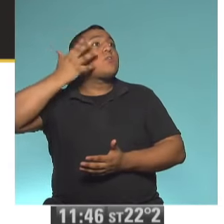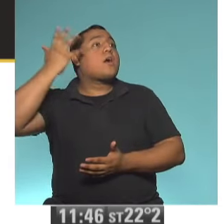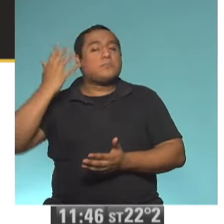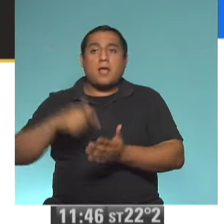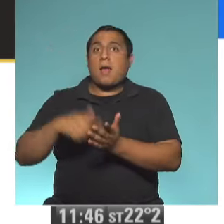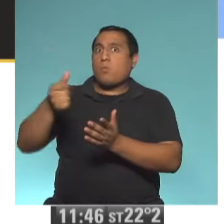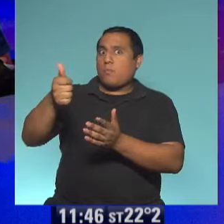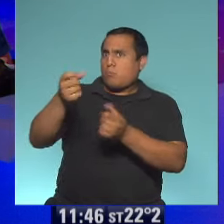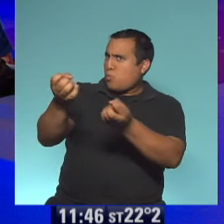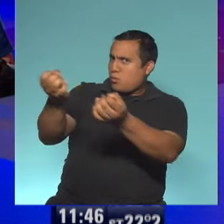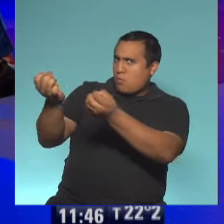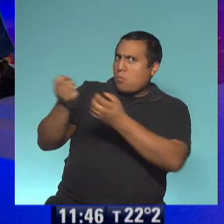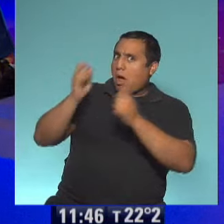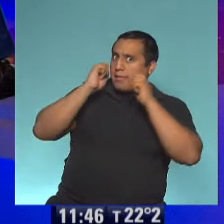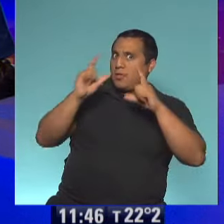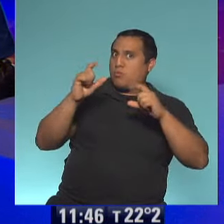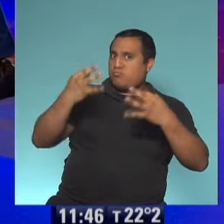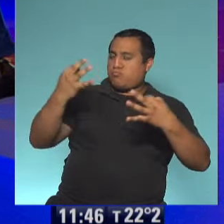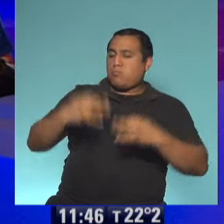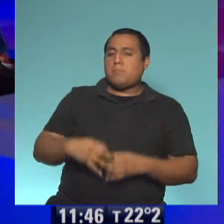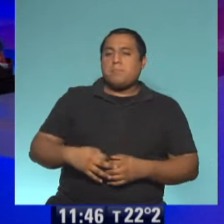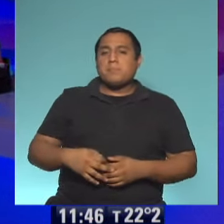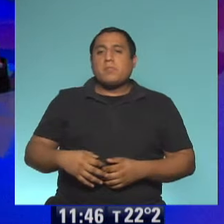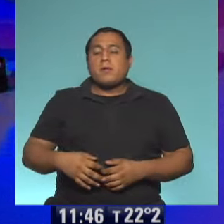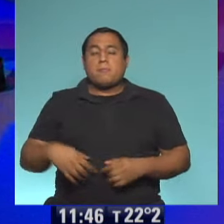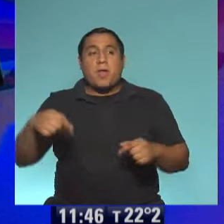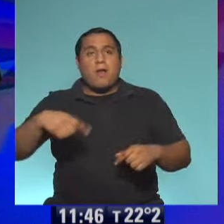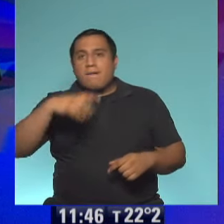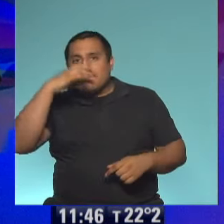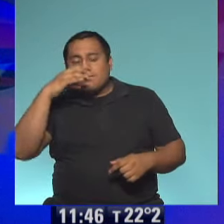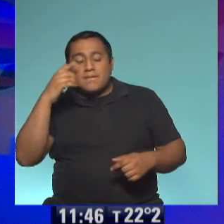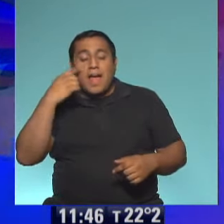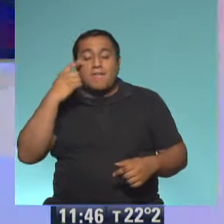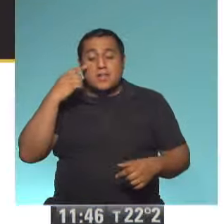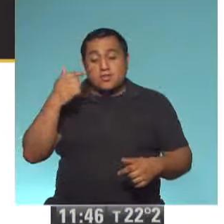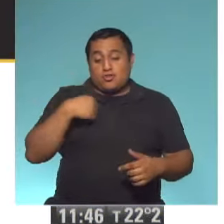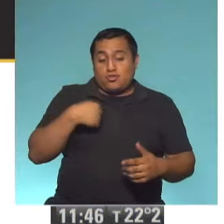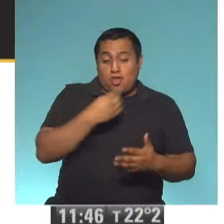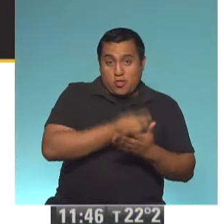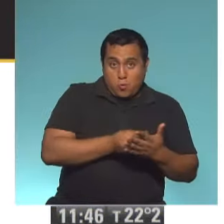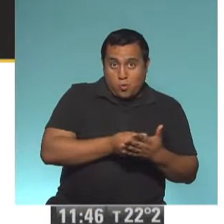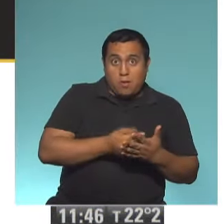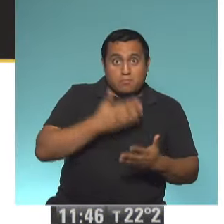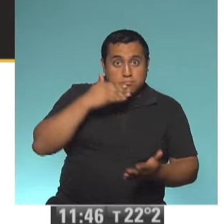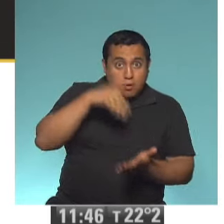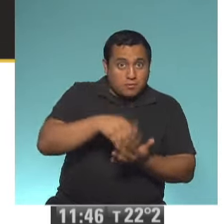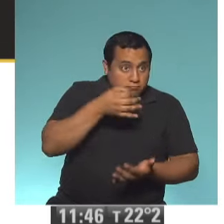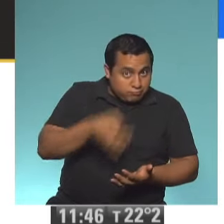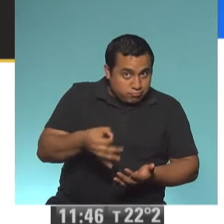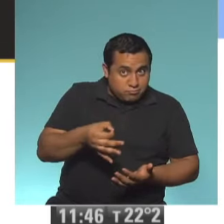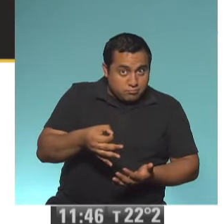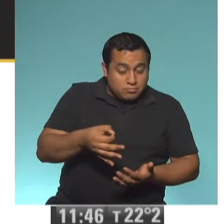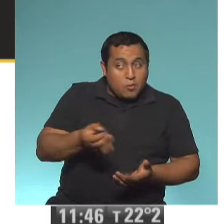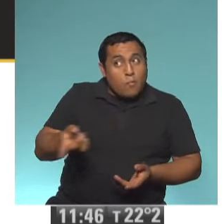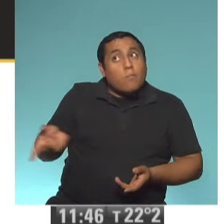Gato. Muy bien. Un gato. Un gato. Muy bien. Muy los chicos. Muy atento. Ahora sientes una gran curiosidad por ver si yo, el ilustrador de cuentos, he cumplido mi promesa. Vuelves al